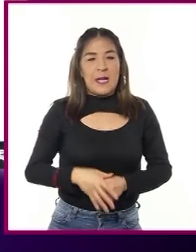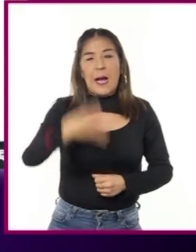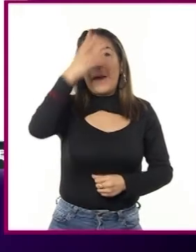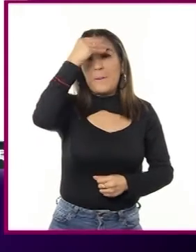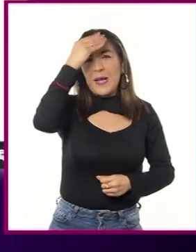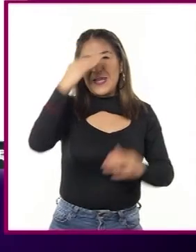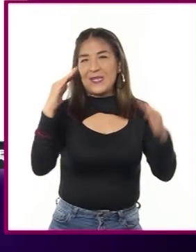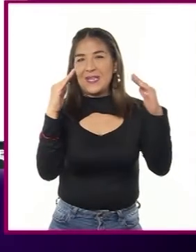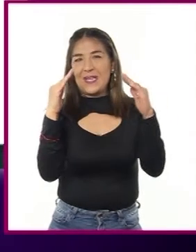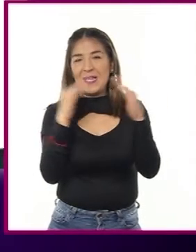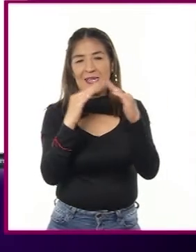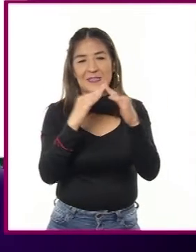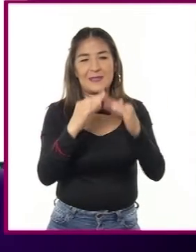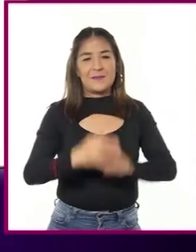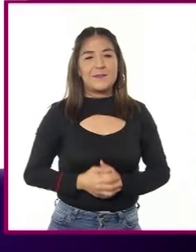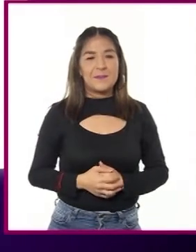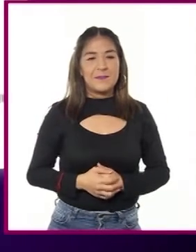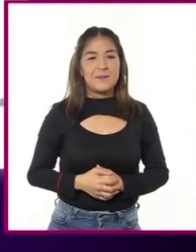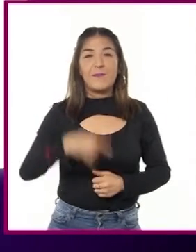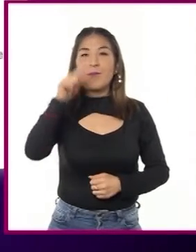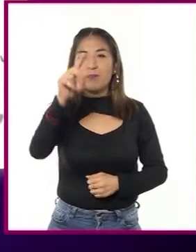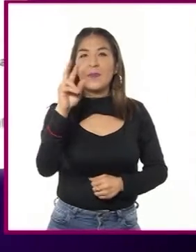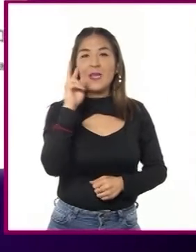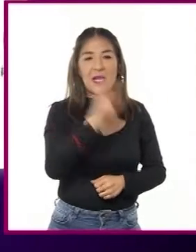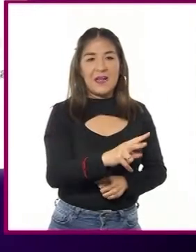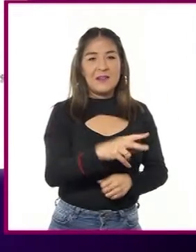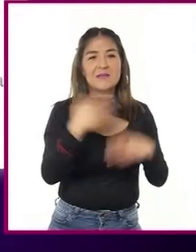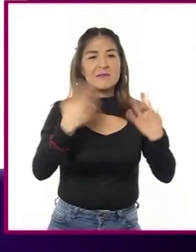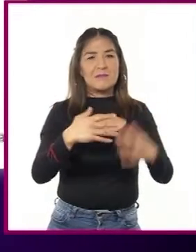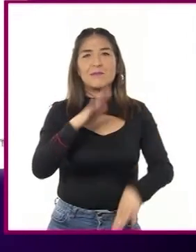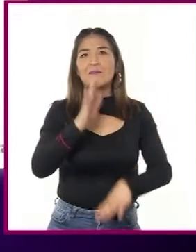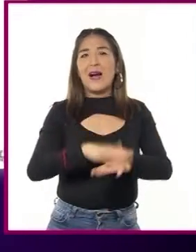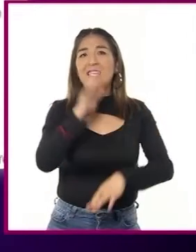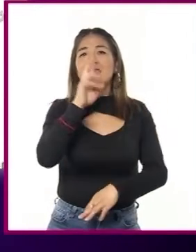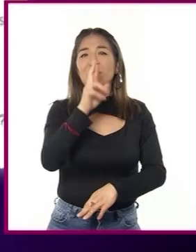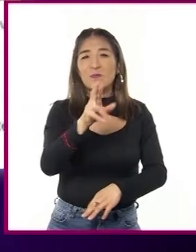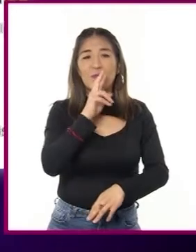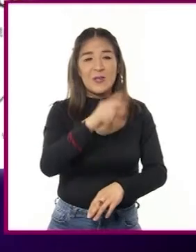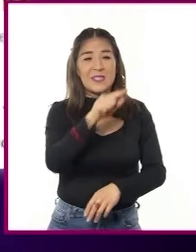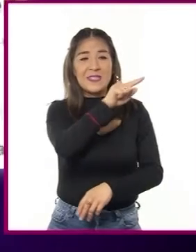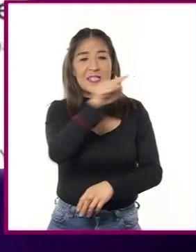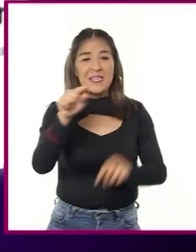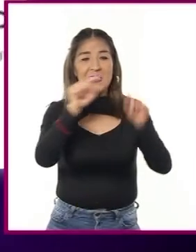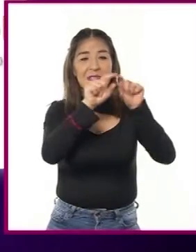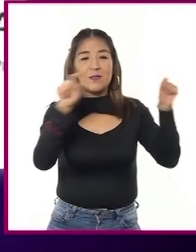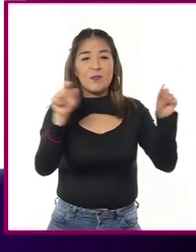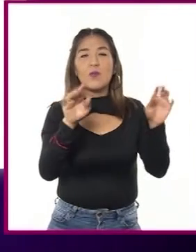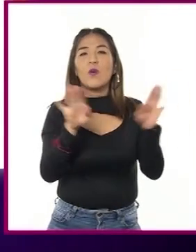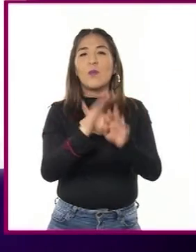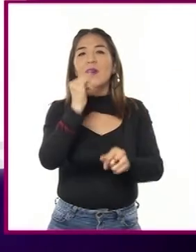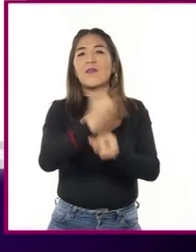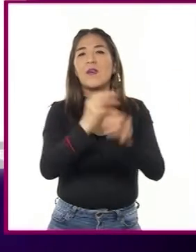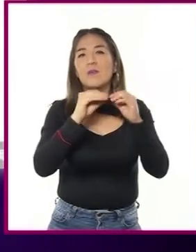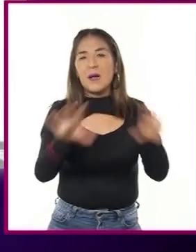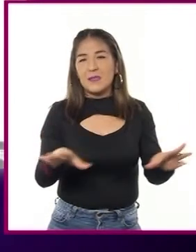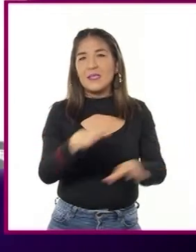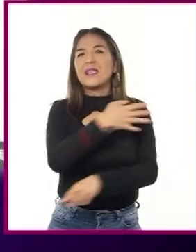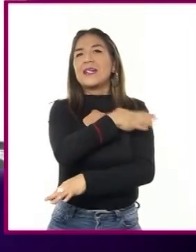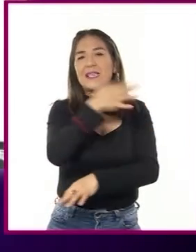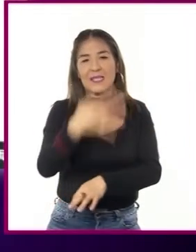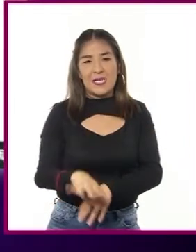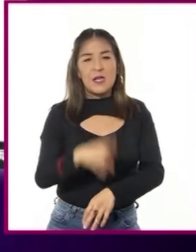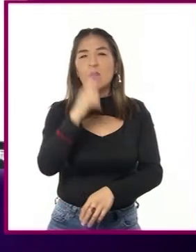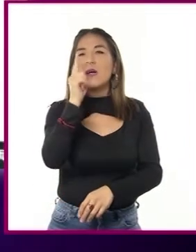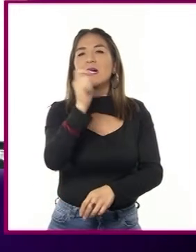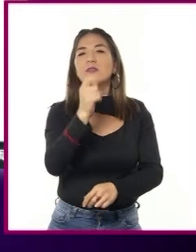"aprende en casa". Vemos que existe un gran número de resultados, pues la frase puede ser interpretada de manera muy general y